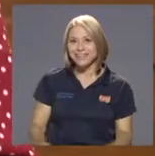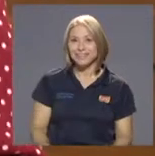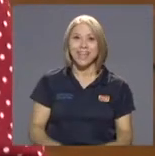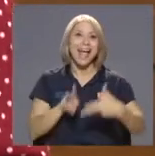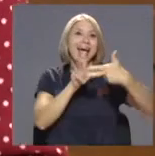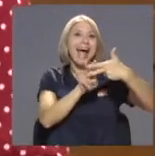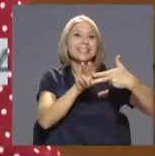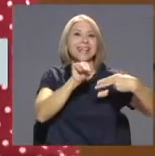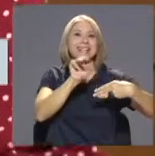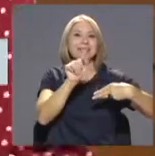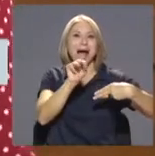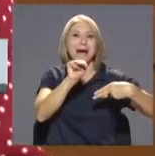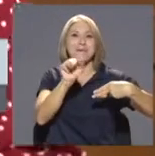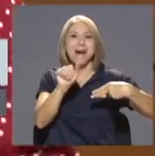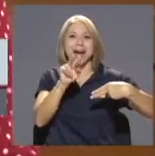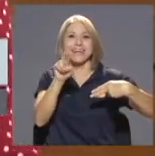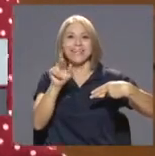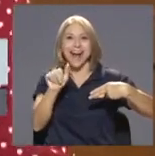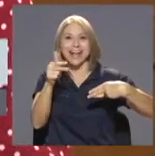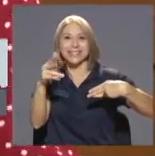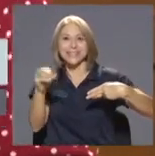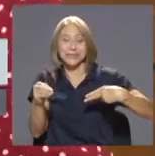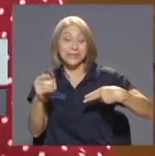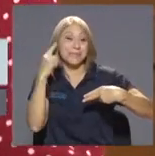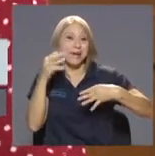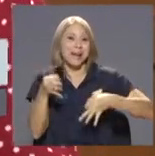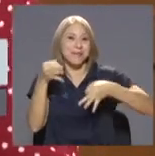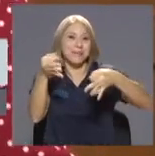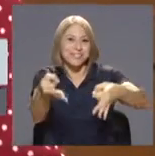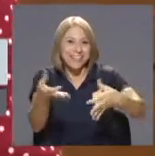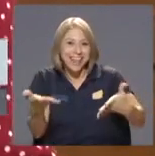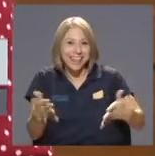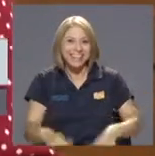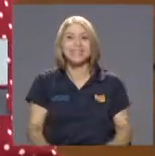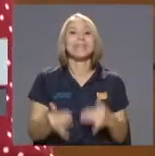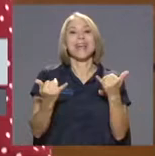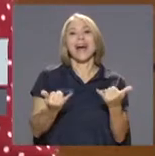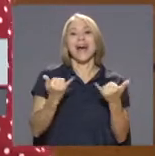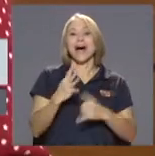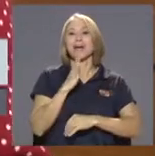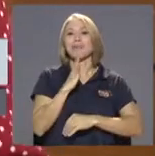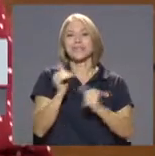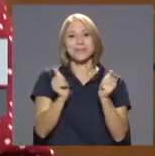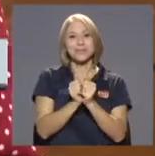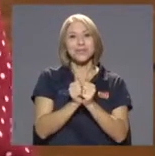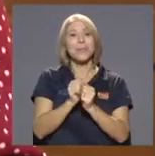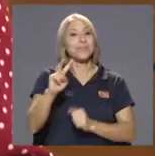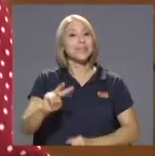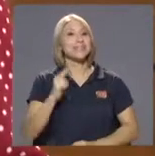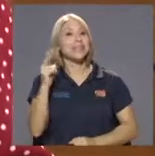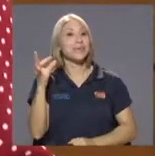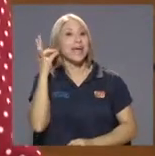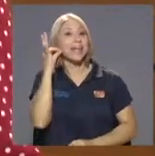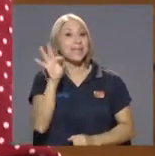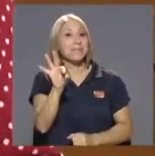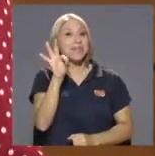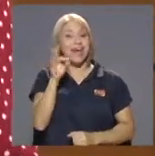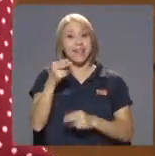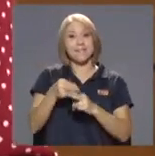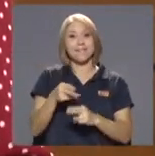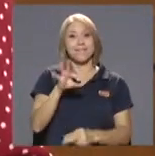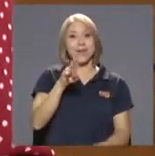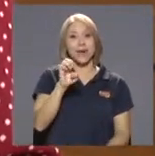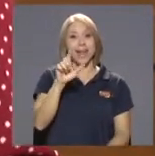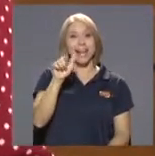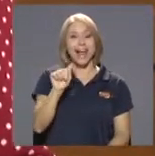Hashtag mamarracho, entonces, quedó para la posteridad. A continuación, conversaremos también con nuestra segunda invitada del día de hoy, con Fiorella Salazar,